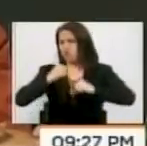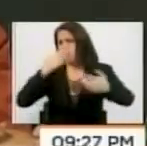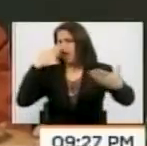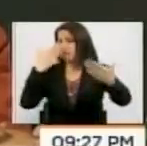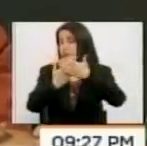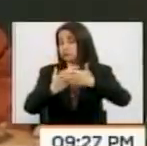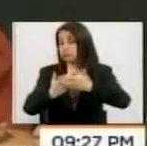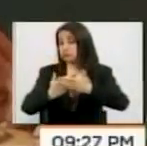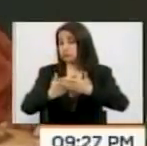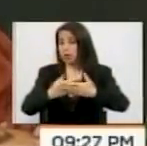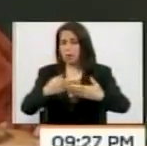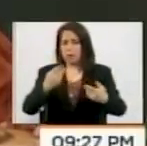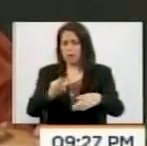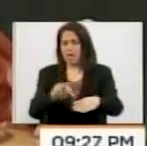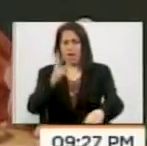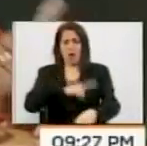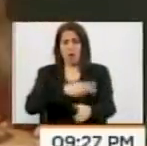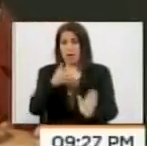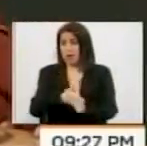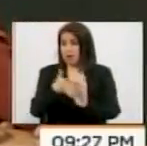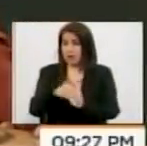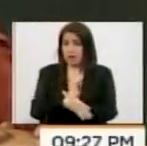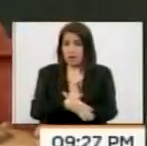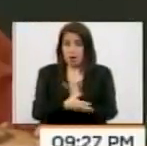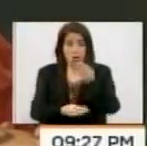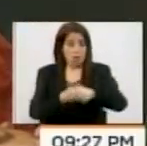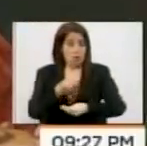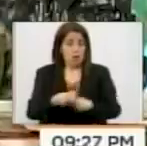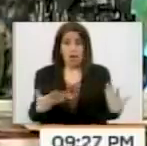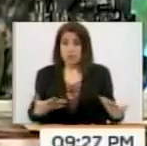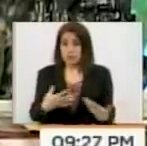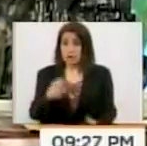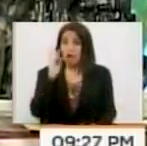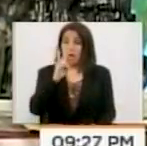peores circunstancias como lo hace Diosdado. Y eso hay que reconocerlo,